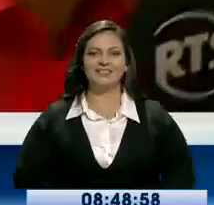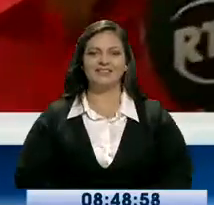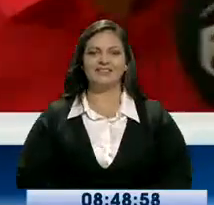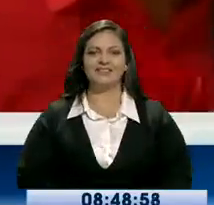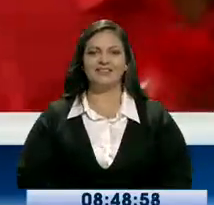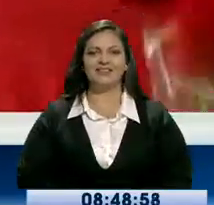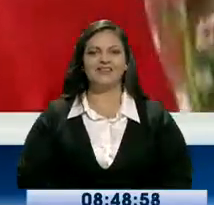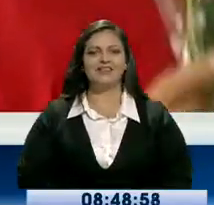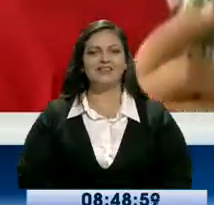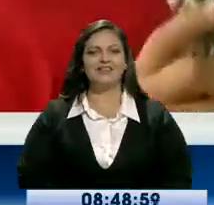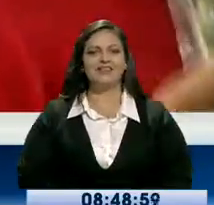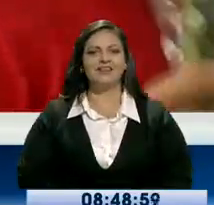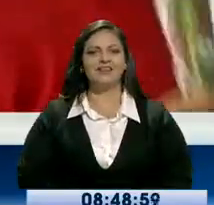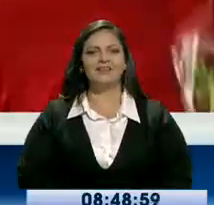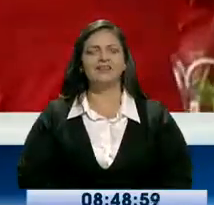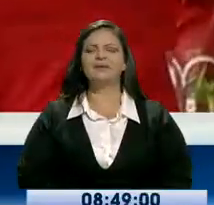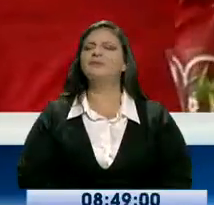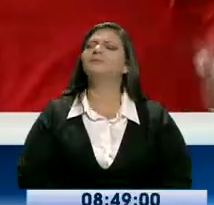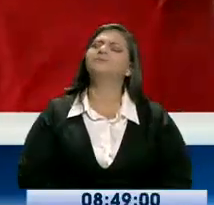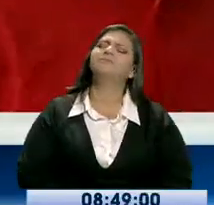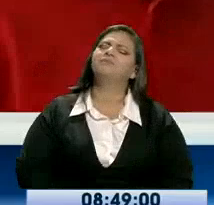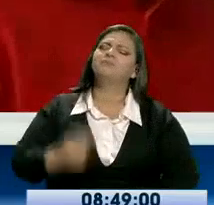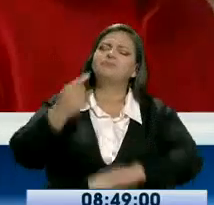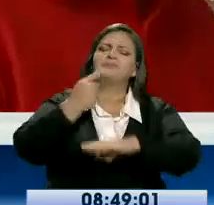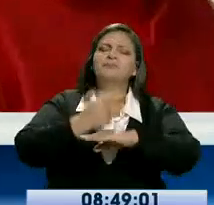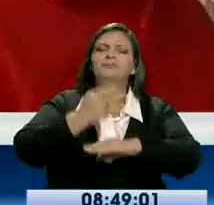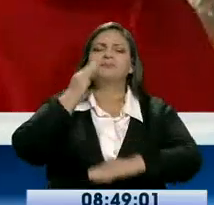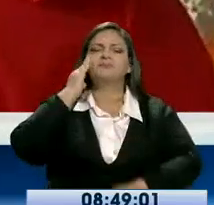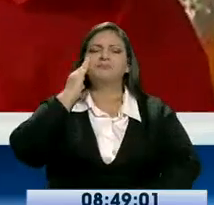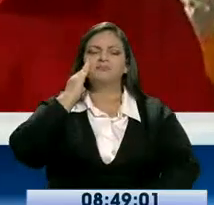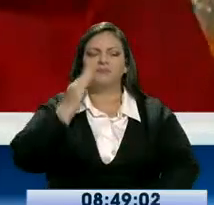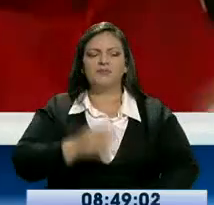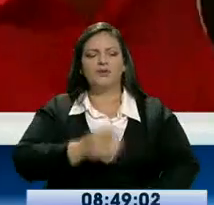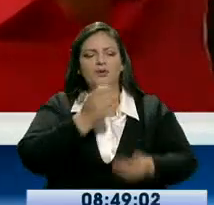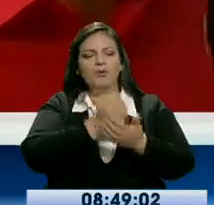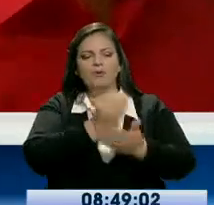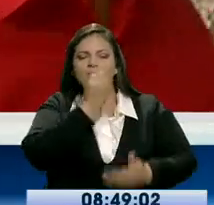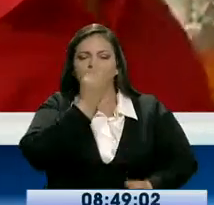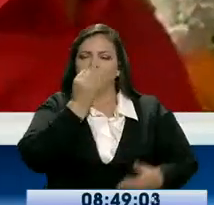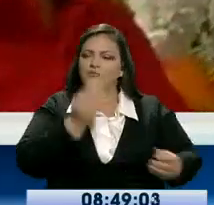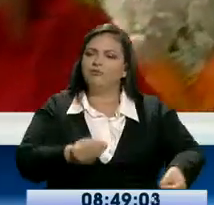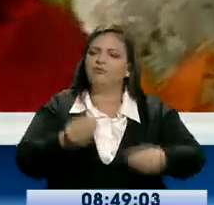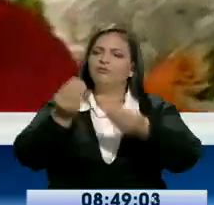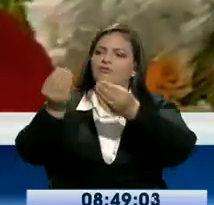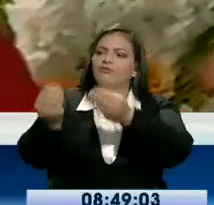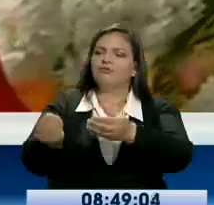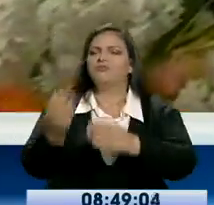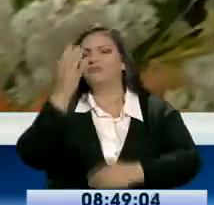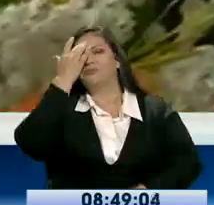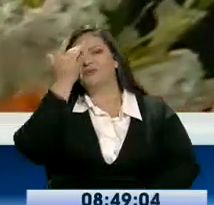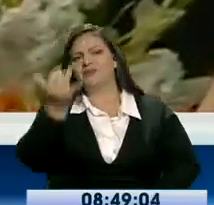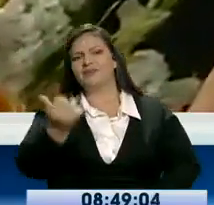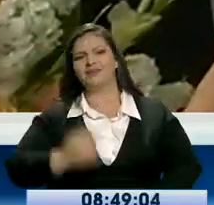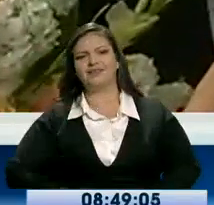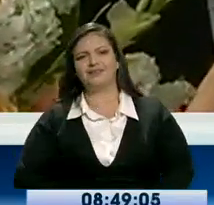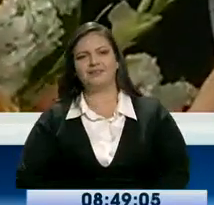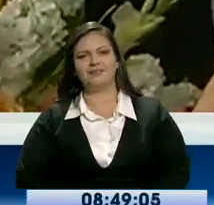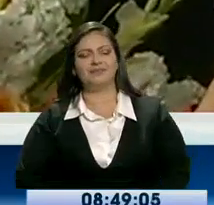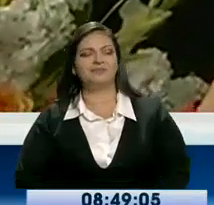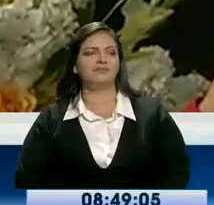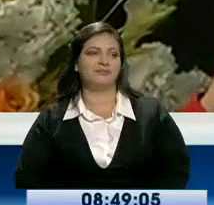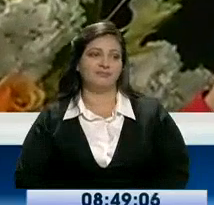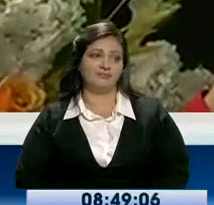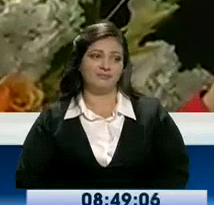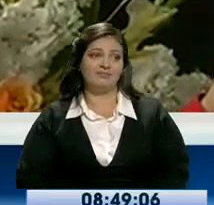qué conmemorar a las madres con un ramo de flores y no con otra cosa? Porque primero la